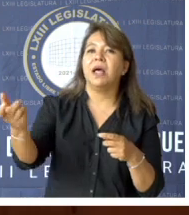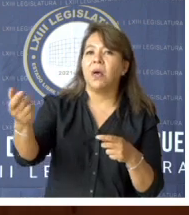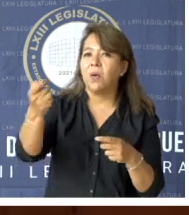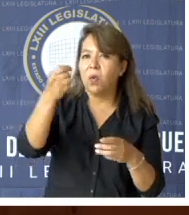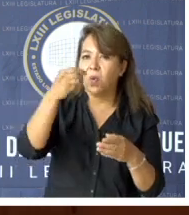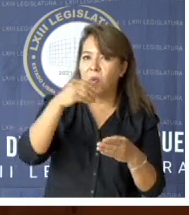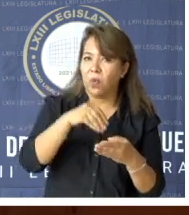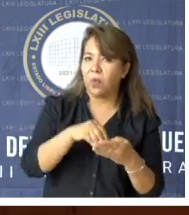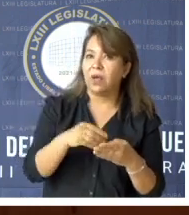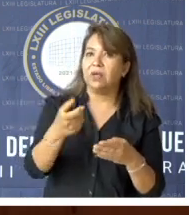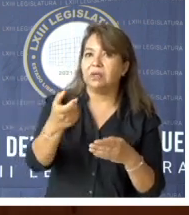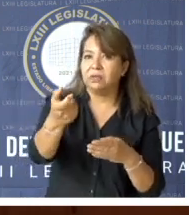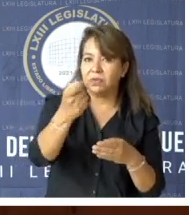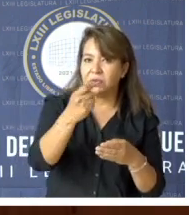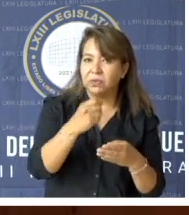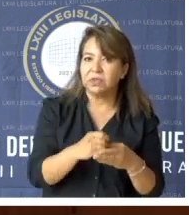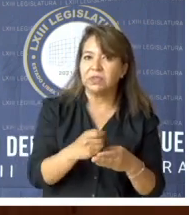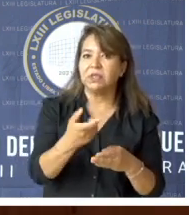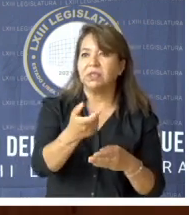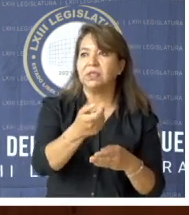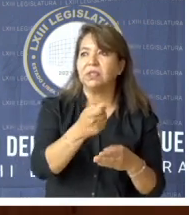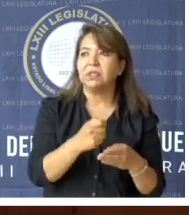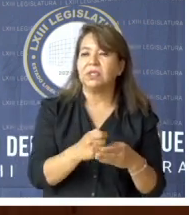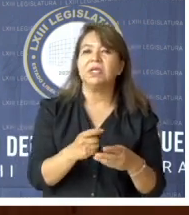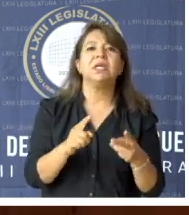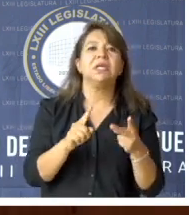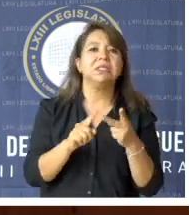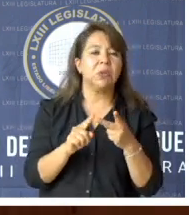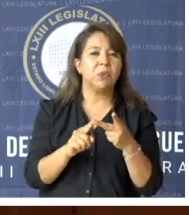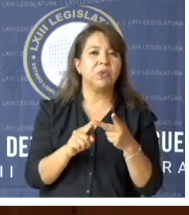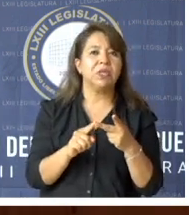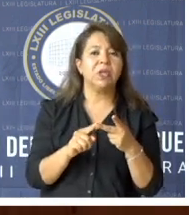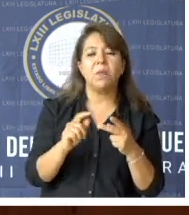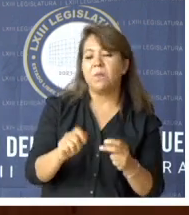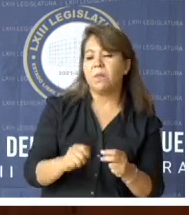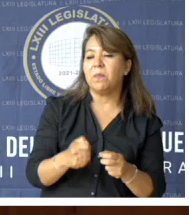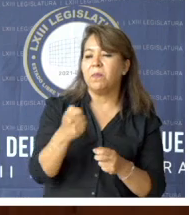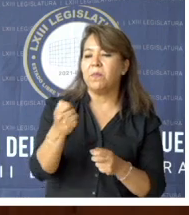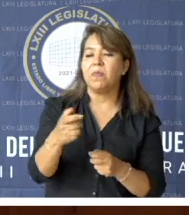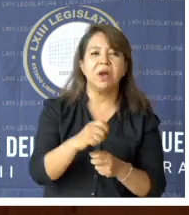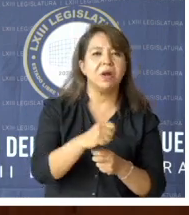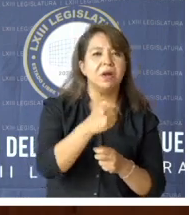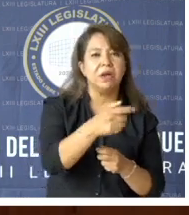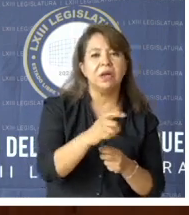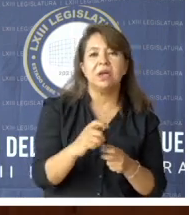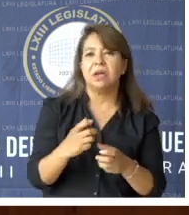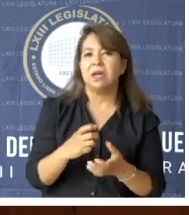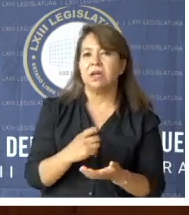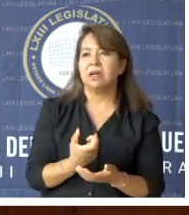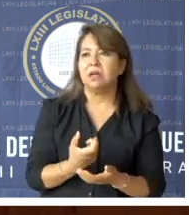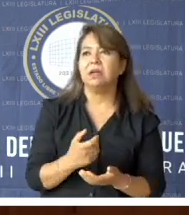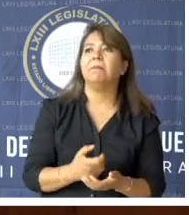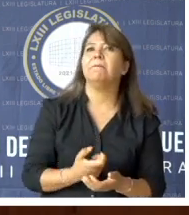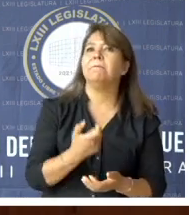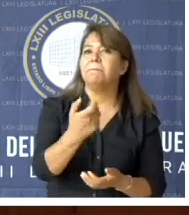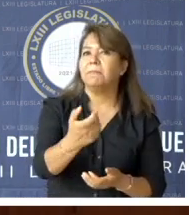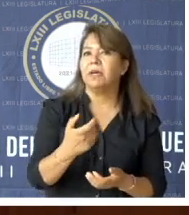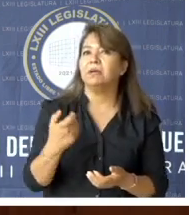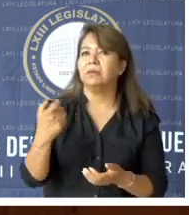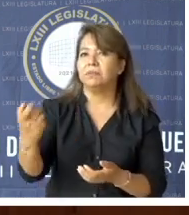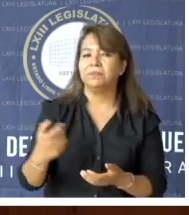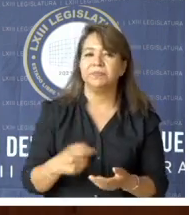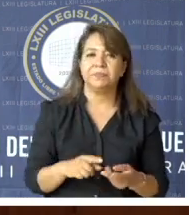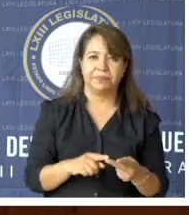conocido outsourcing, y el segundo, el reparto de utilidades. Toda empresa está